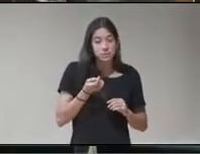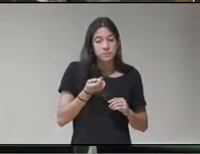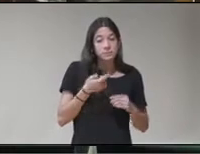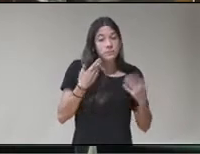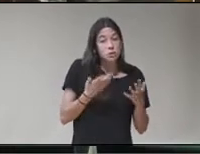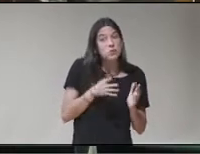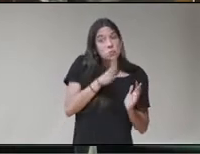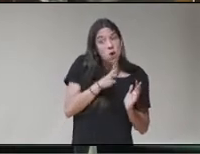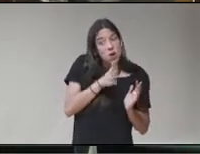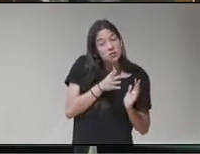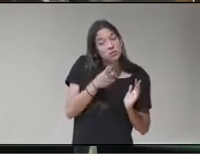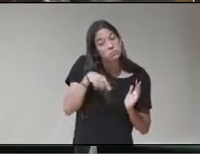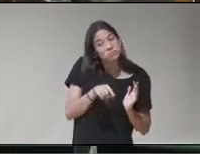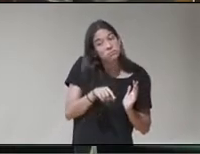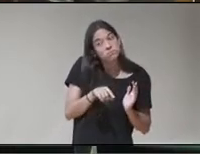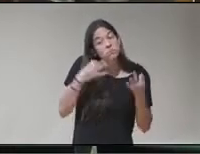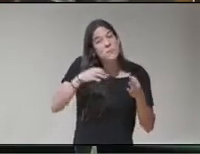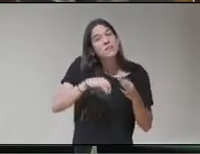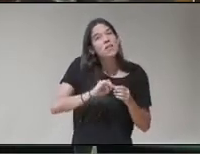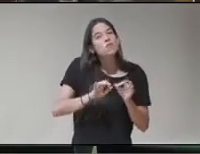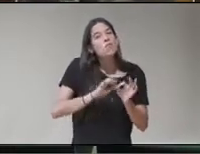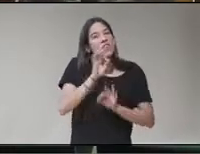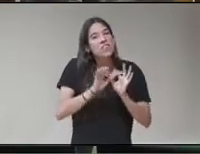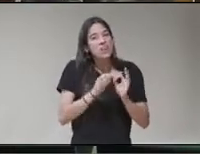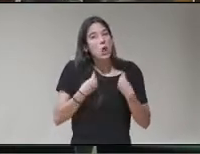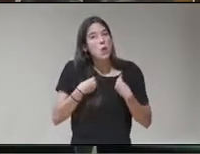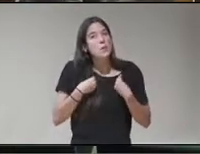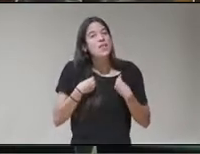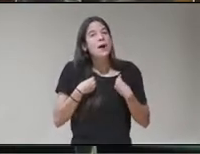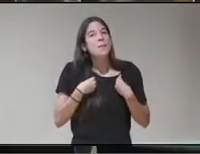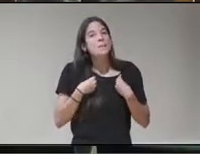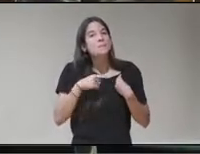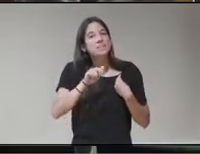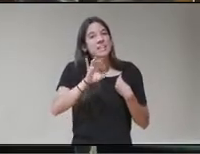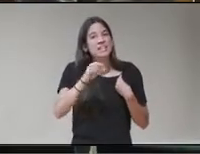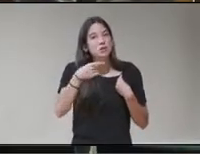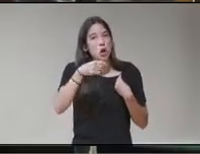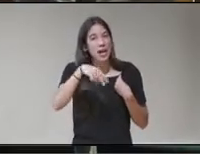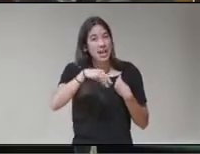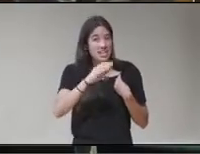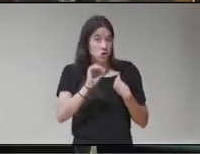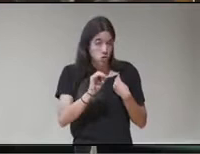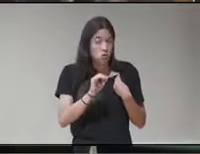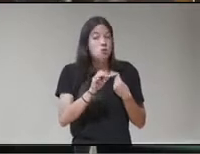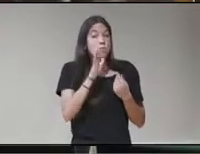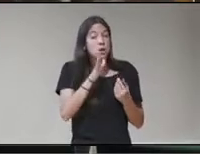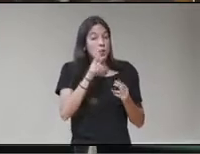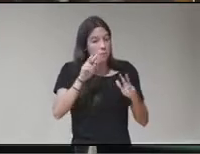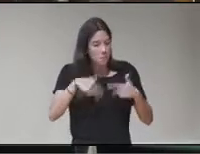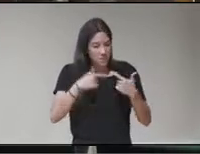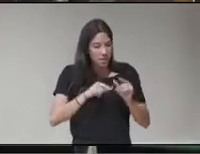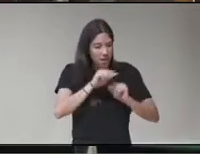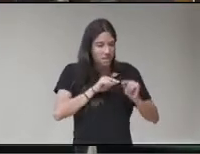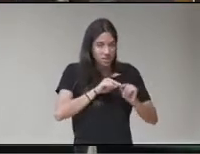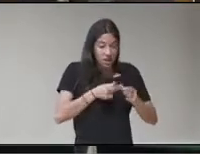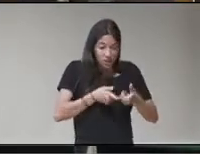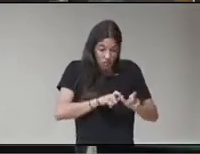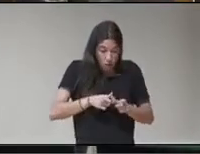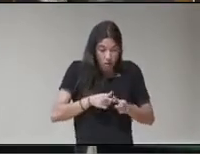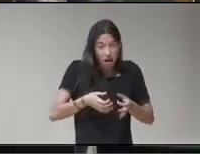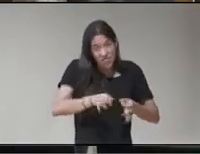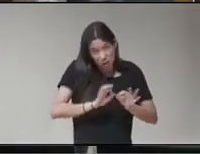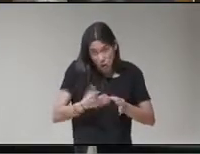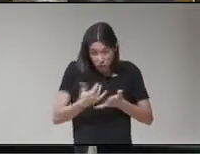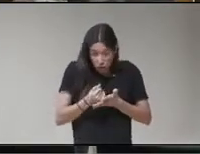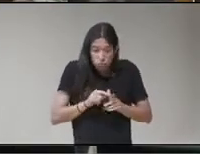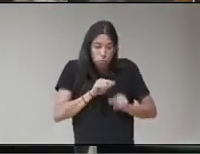entonces, por eso tienden a llevar un ciclo de vida lisogénico, porque eso, bueno, pues les permite infectar a todas las células derivadas de